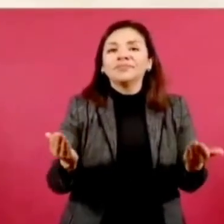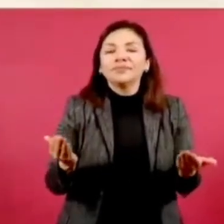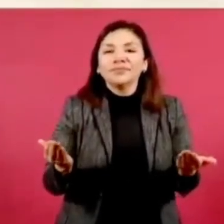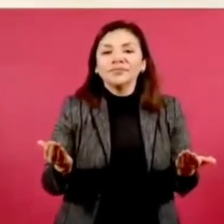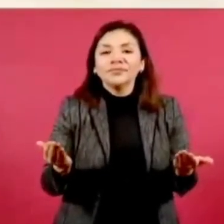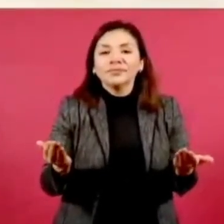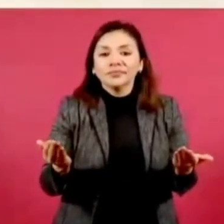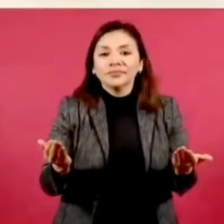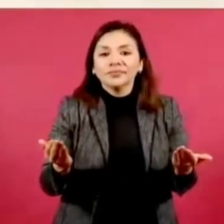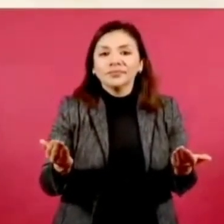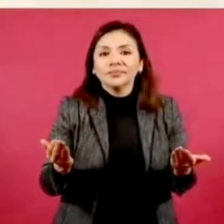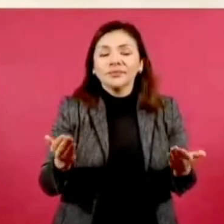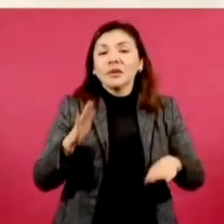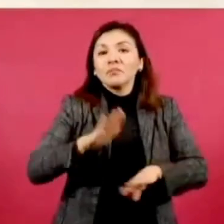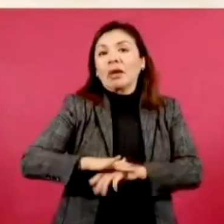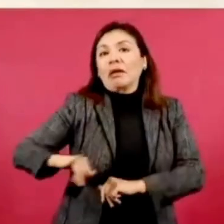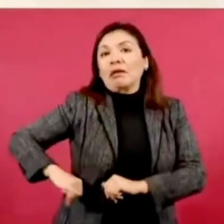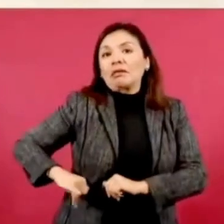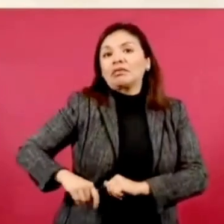y a los intereses económicos?